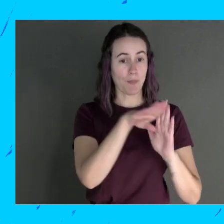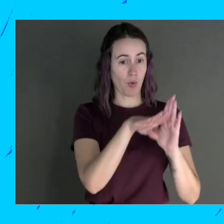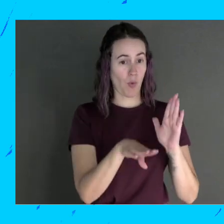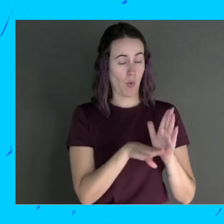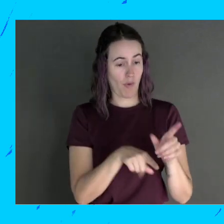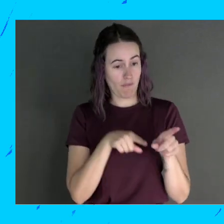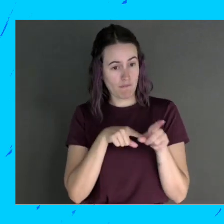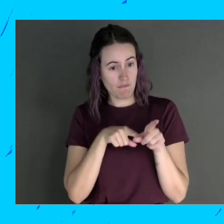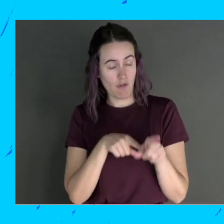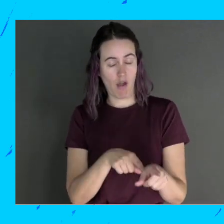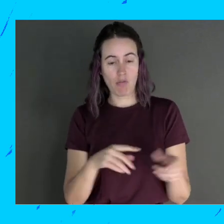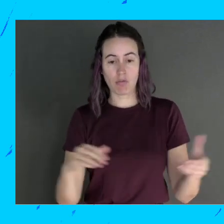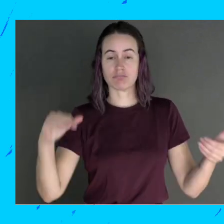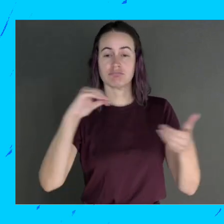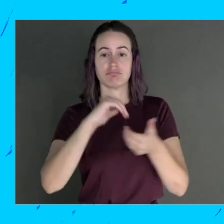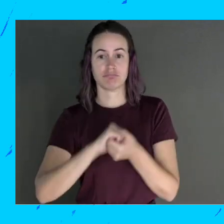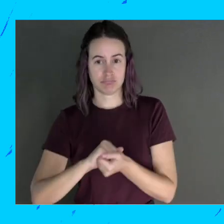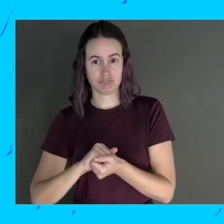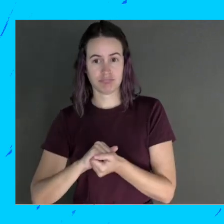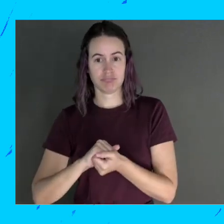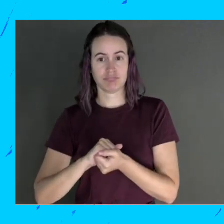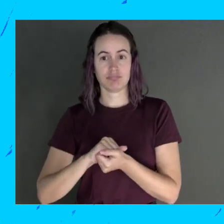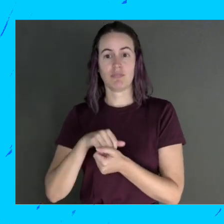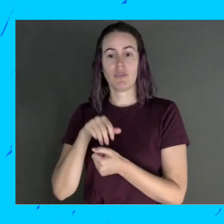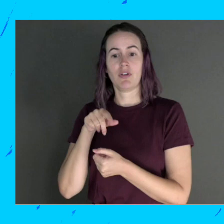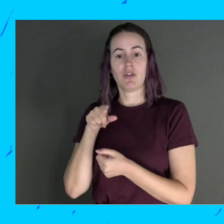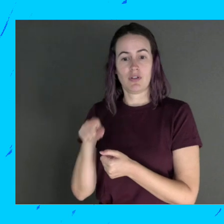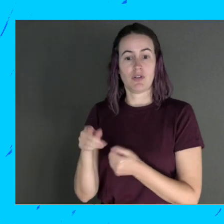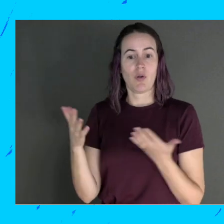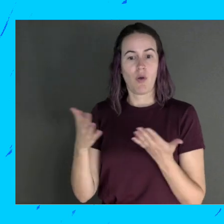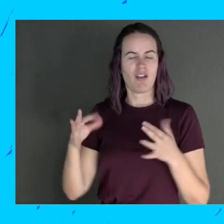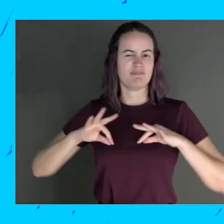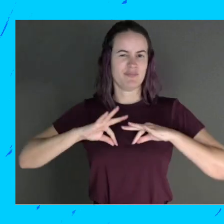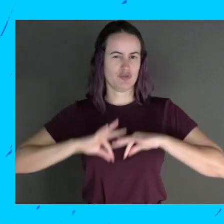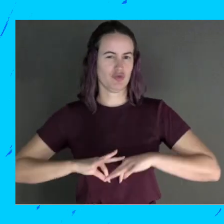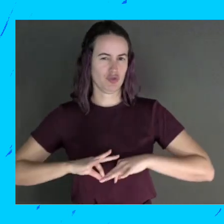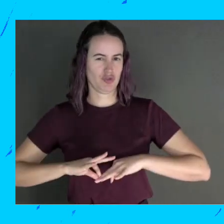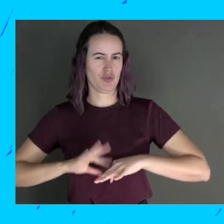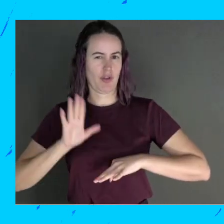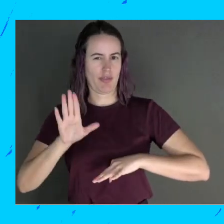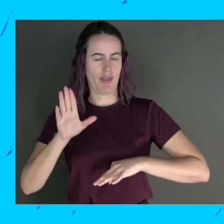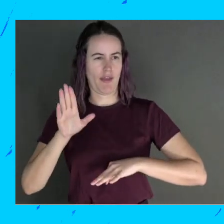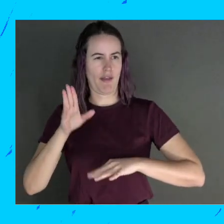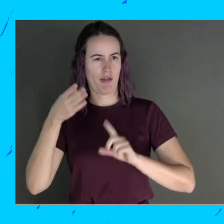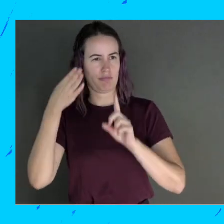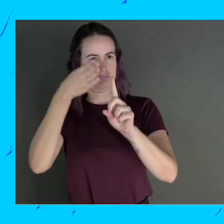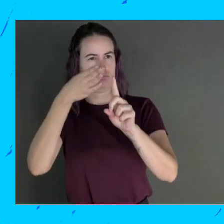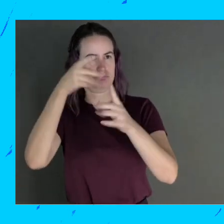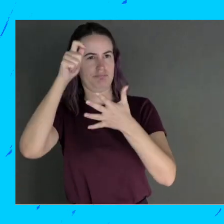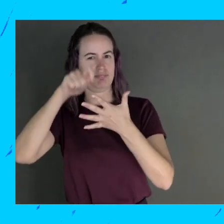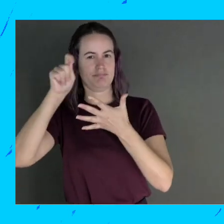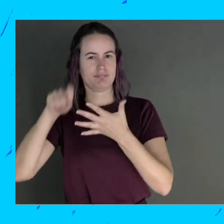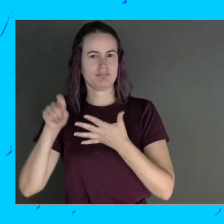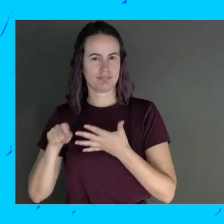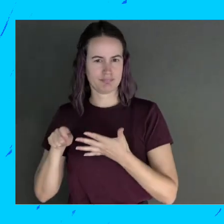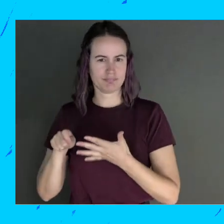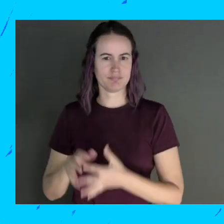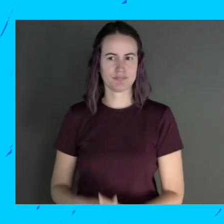Esto está de acuerdo también con los acuerdos colaborativos de 12 ministerios.